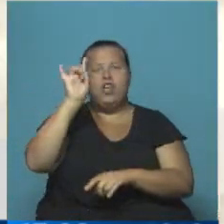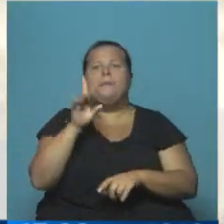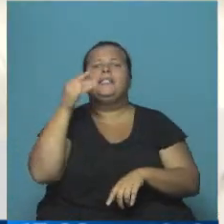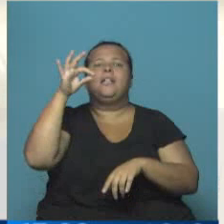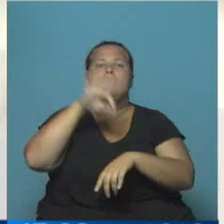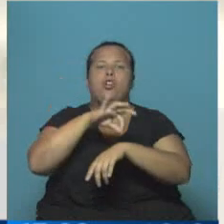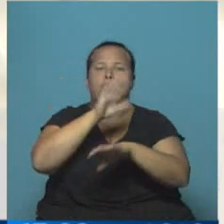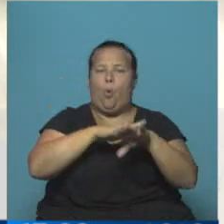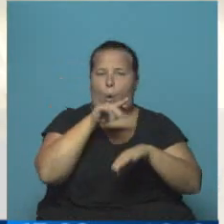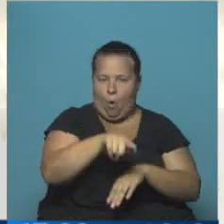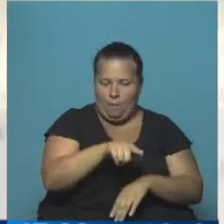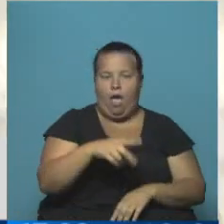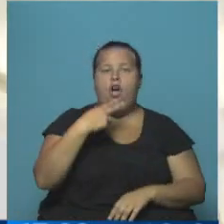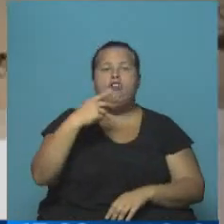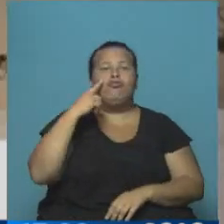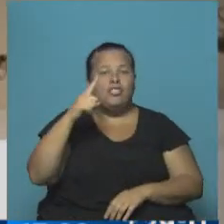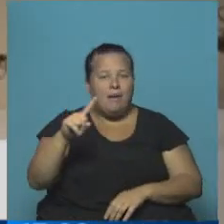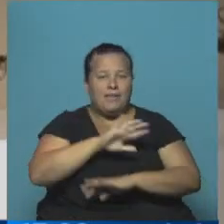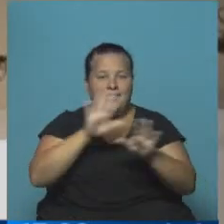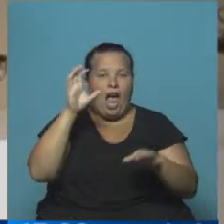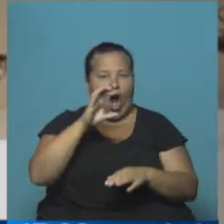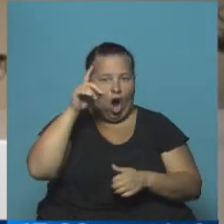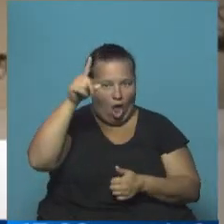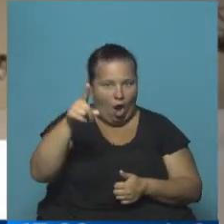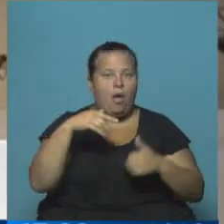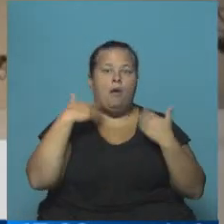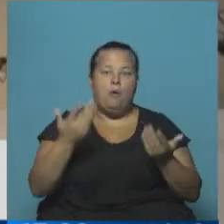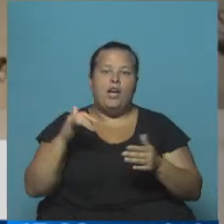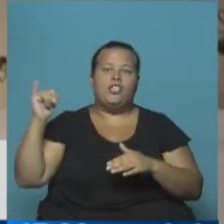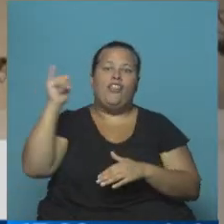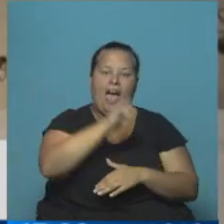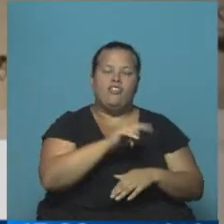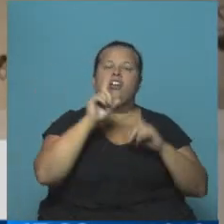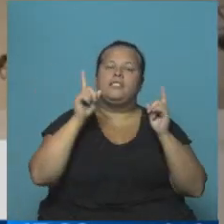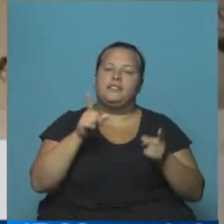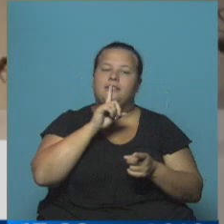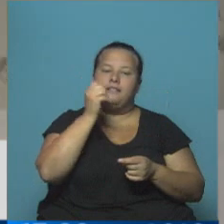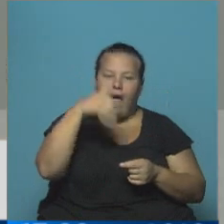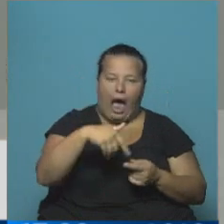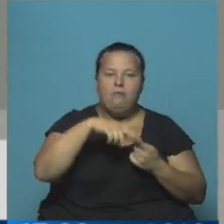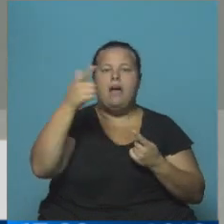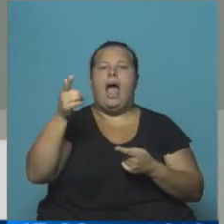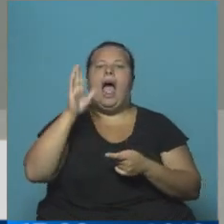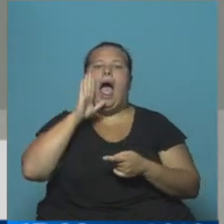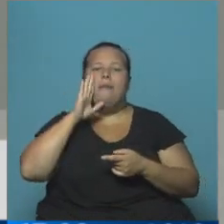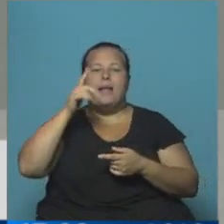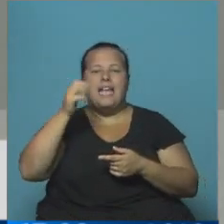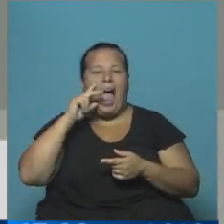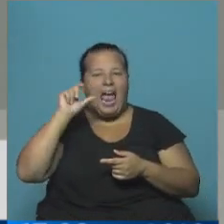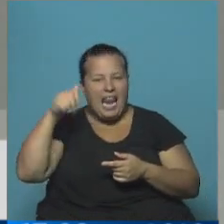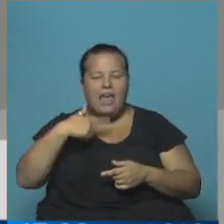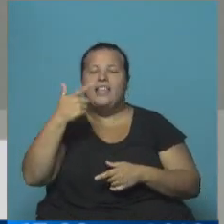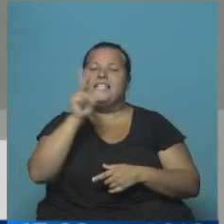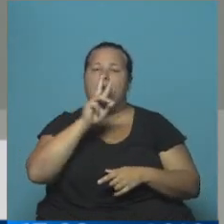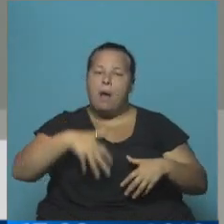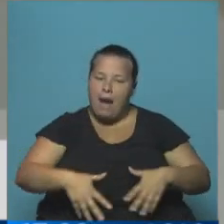a través del mosquito 11,000 casos en Colombia y por eso varias aerolíneas St y American Airlines por ejemplo le están diciendo